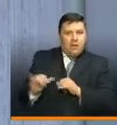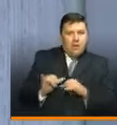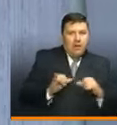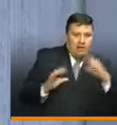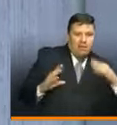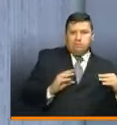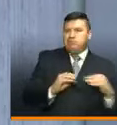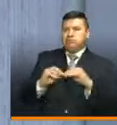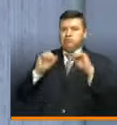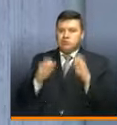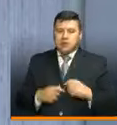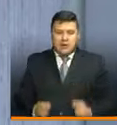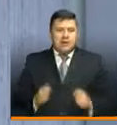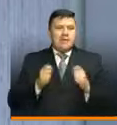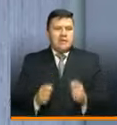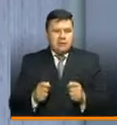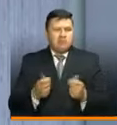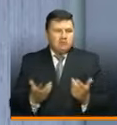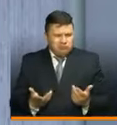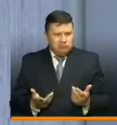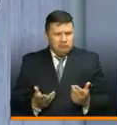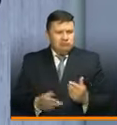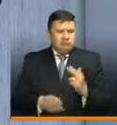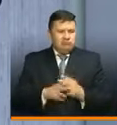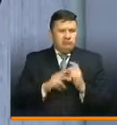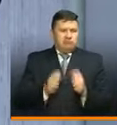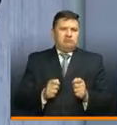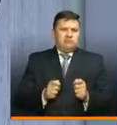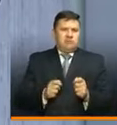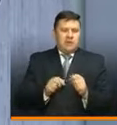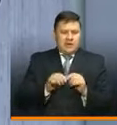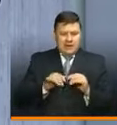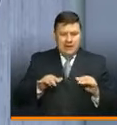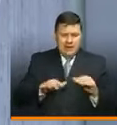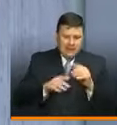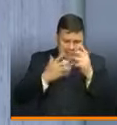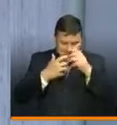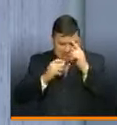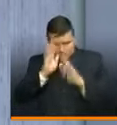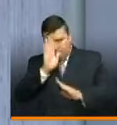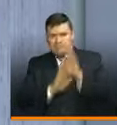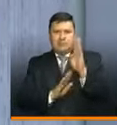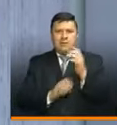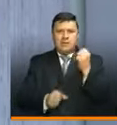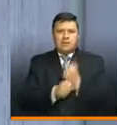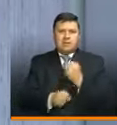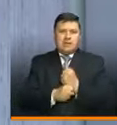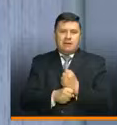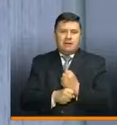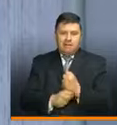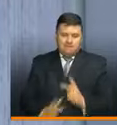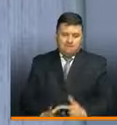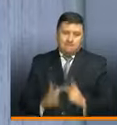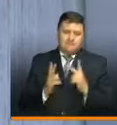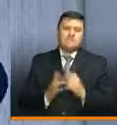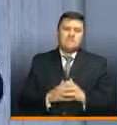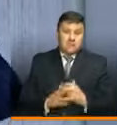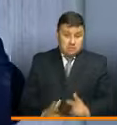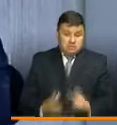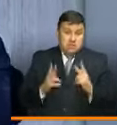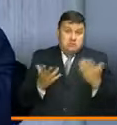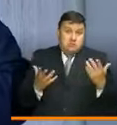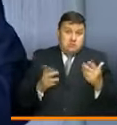donde hemos podido contribuir de eso que hemos llamado esa red de empresarios por el empleo y por la vida. Por la vida